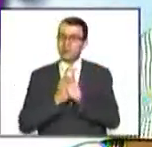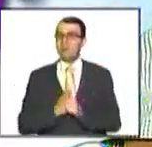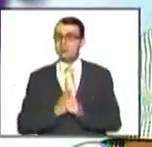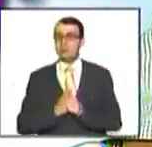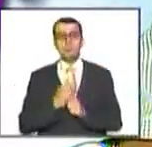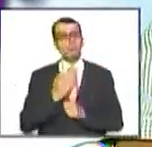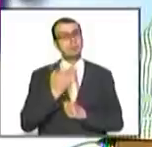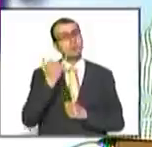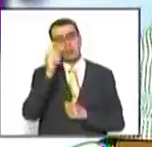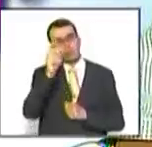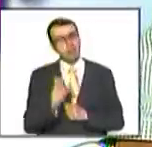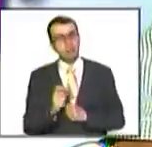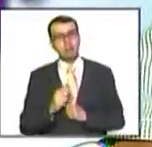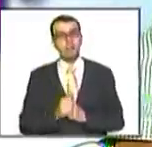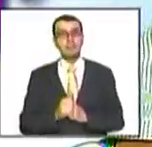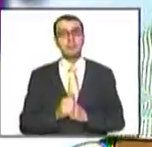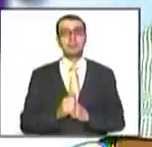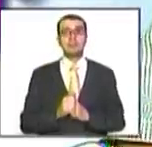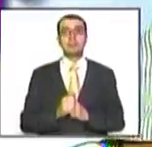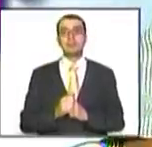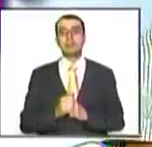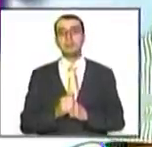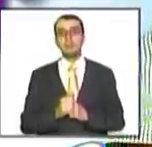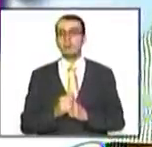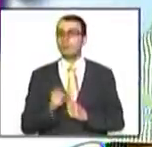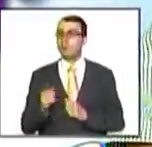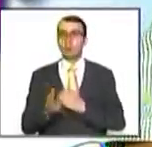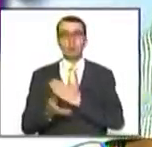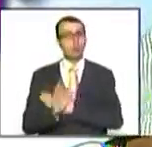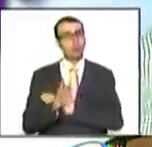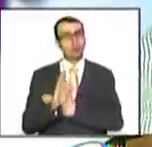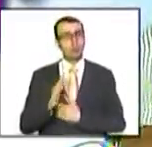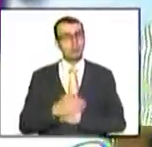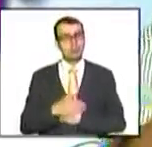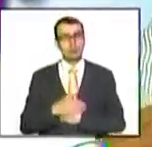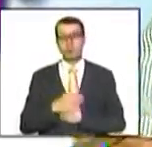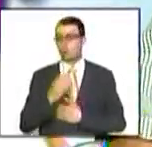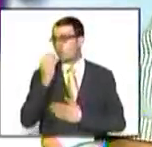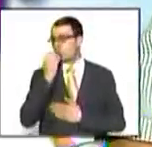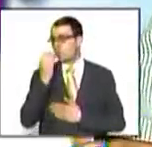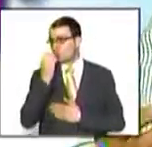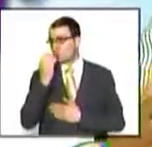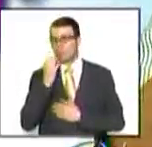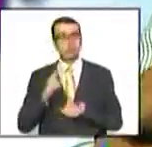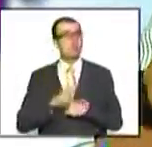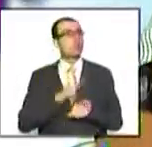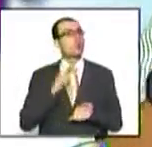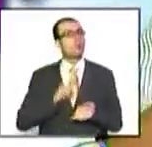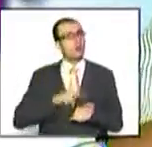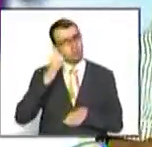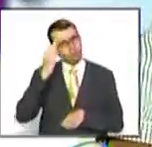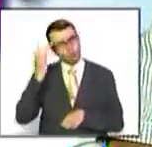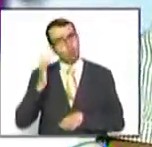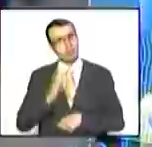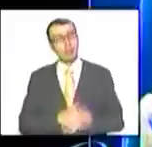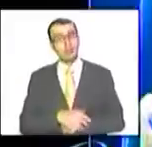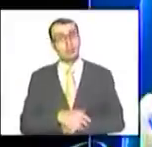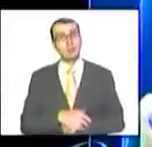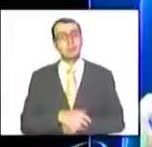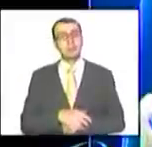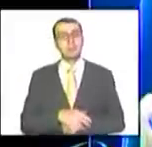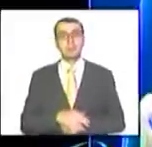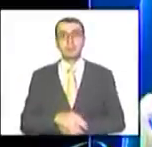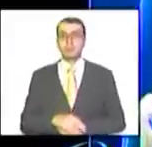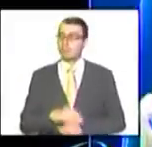paciente generalmente sigue comiendo de la forma habitual que lo está haciendo? Nosotros para hacer esto, y ayer en